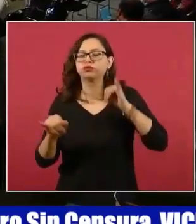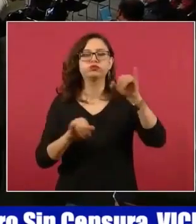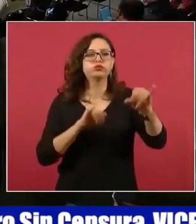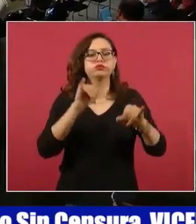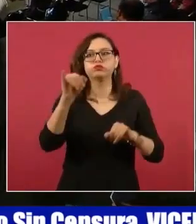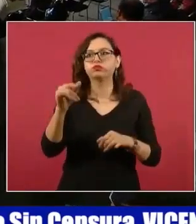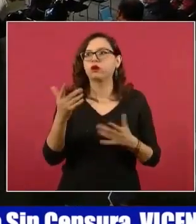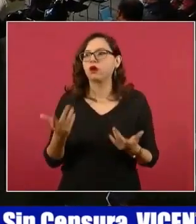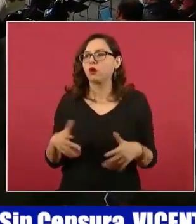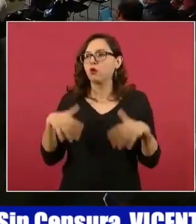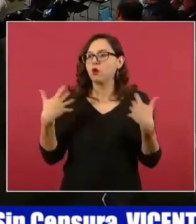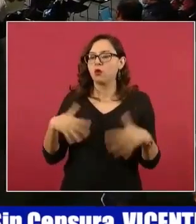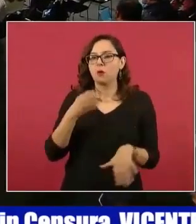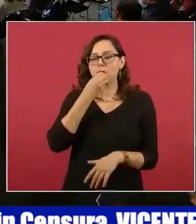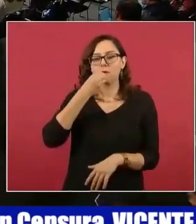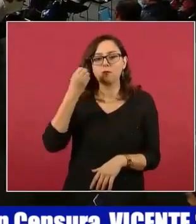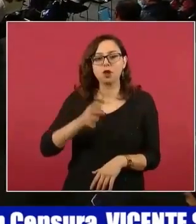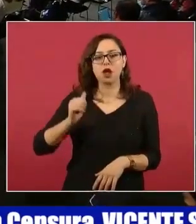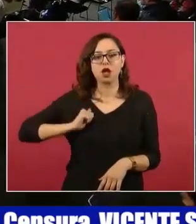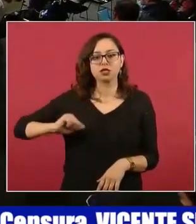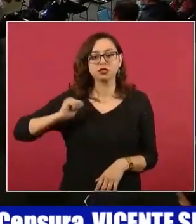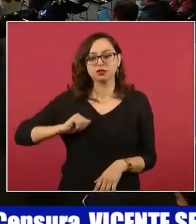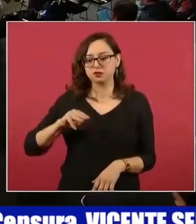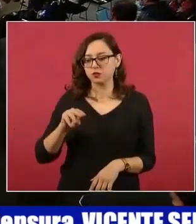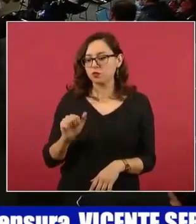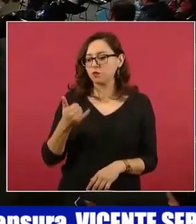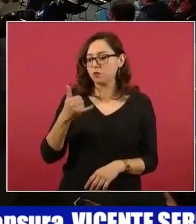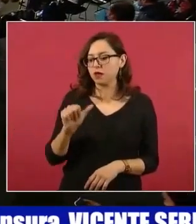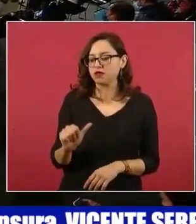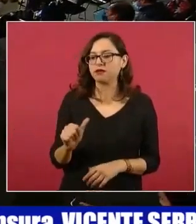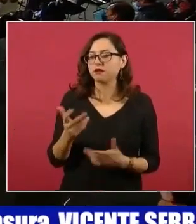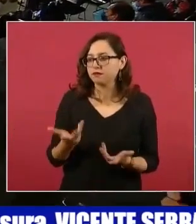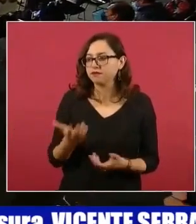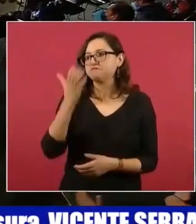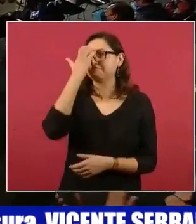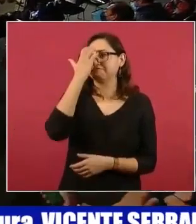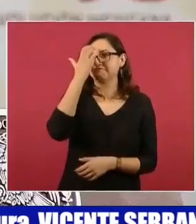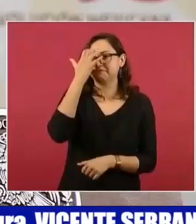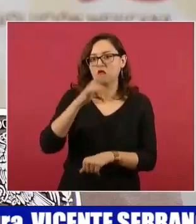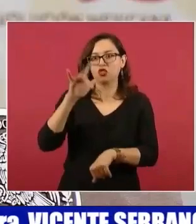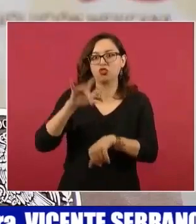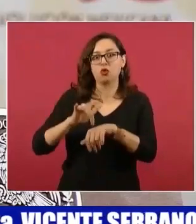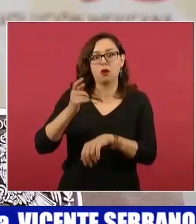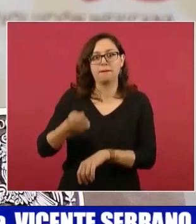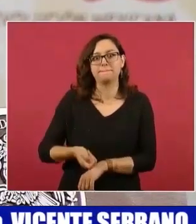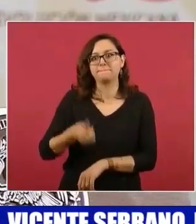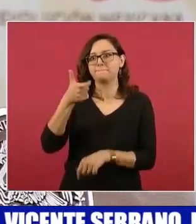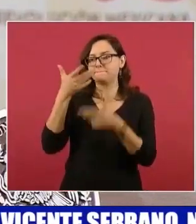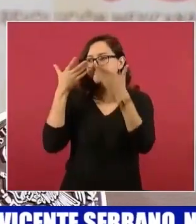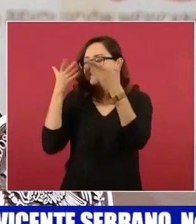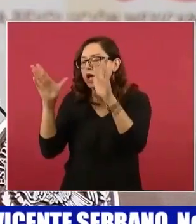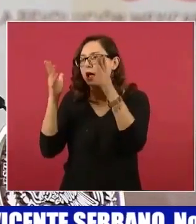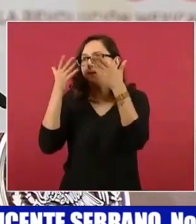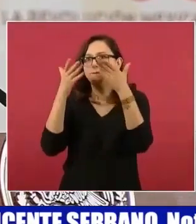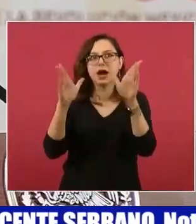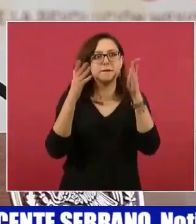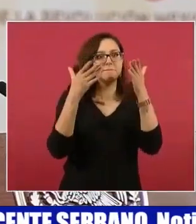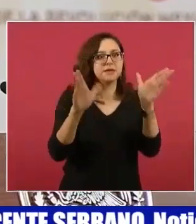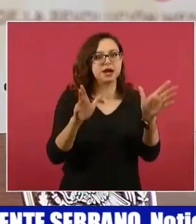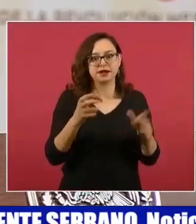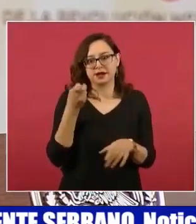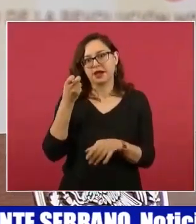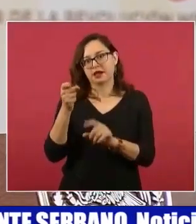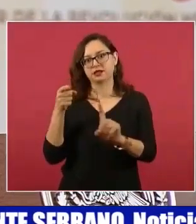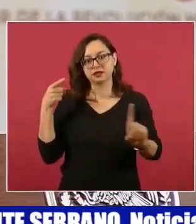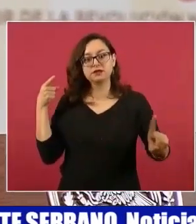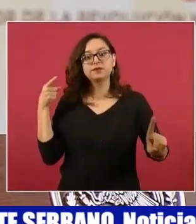un andamiaje de ministerios públicos, fiscalías, procuradurías, que cuando les conviene, como en el caso del Tren Maya,